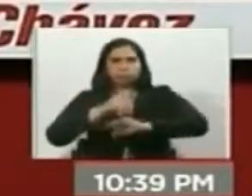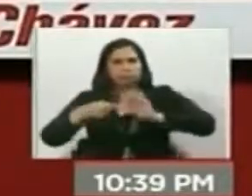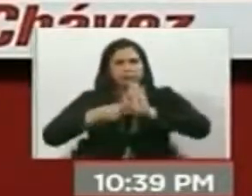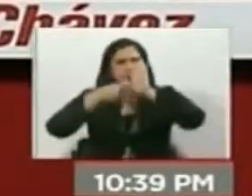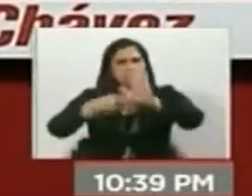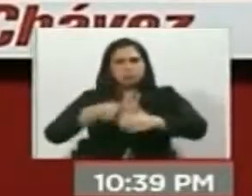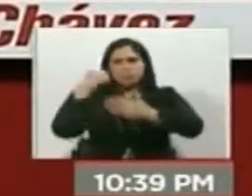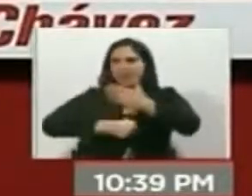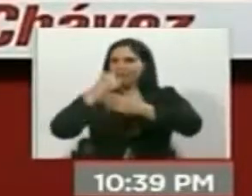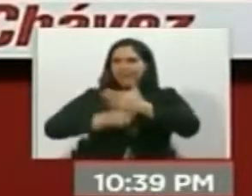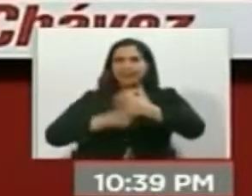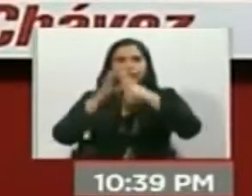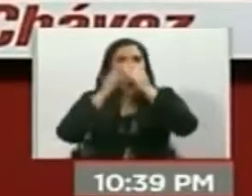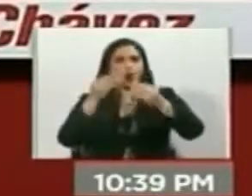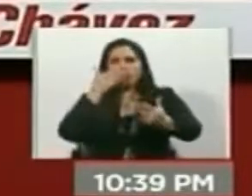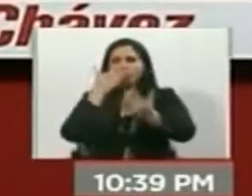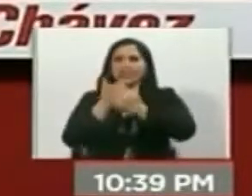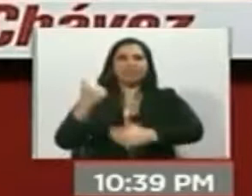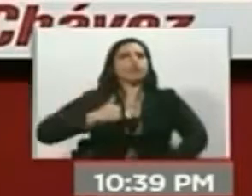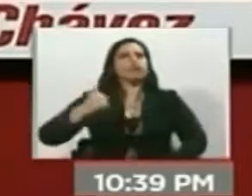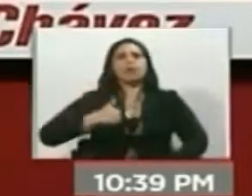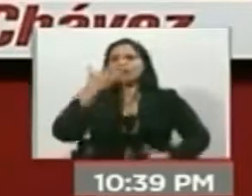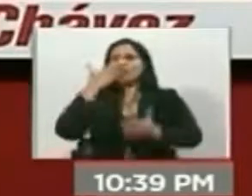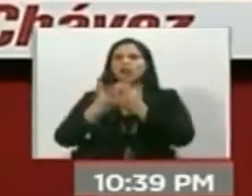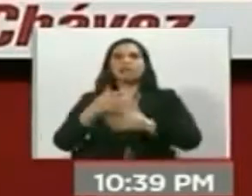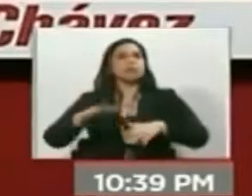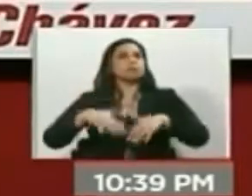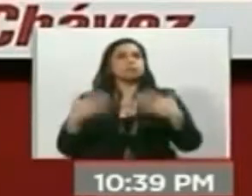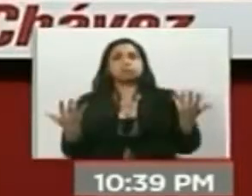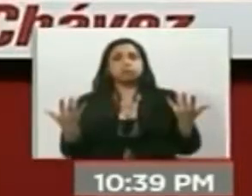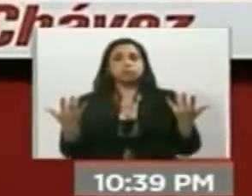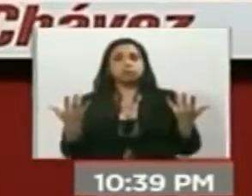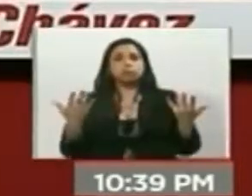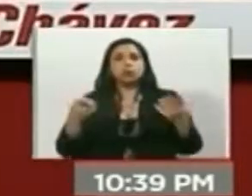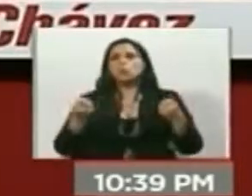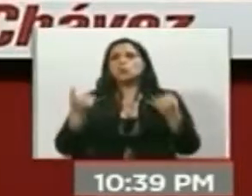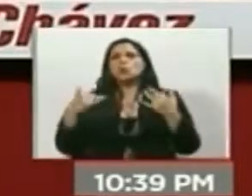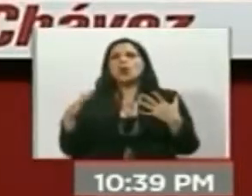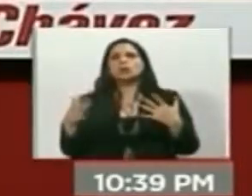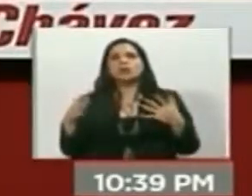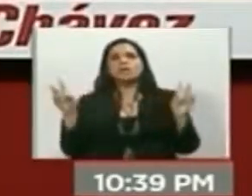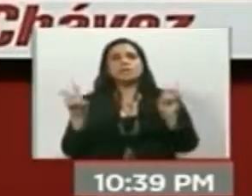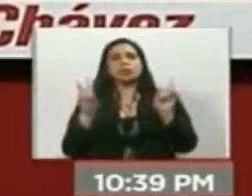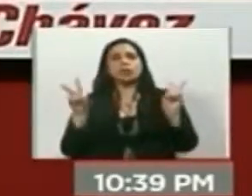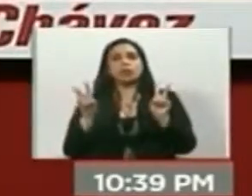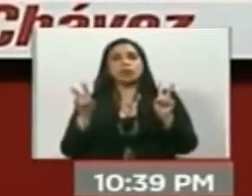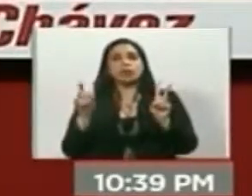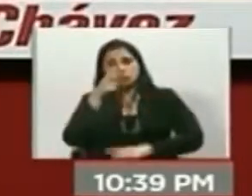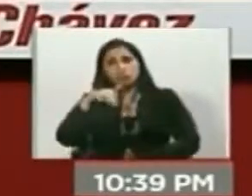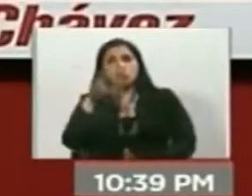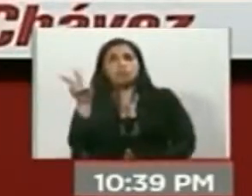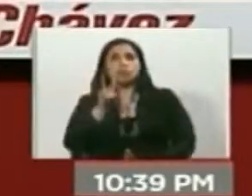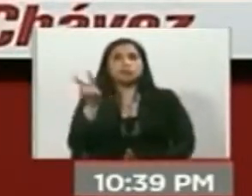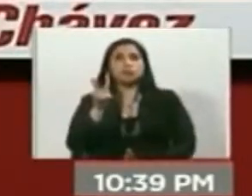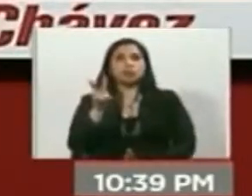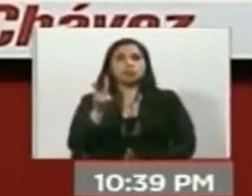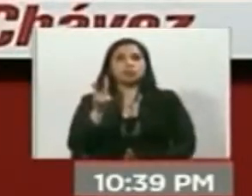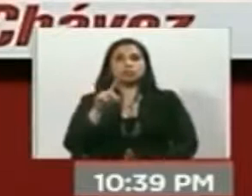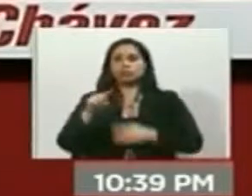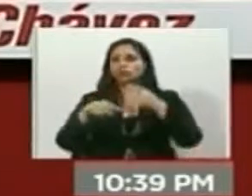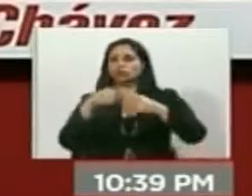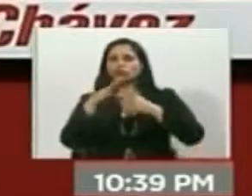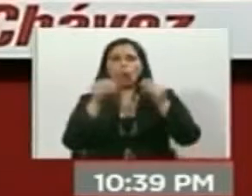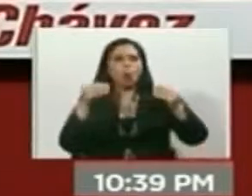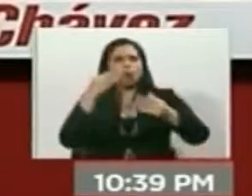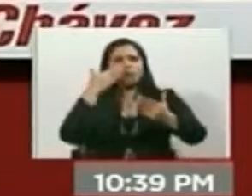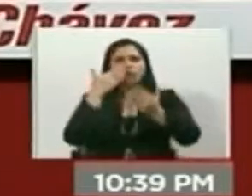en todos los frentes. ¿Cuántos frentes se nos han presentado? ¿Y en cuántos ha salido victorioso el pueblo de Venezuela? Todos los frentes.